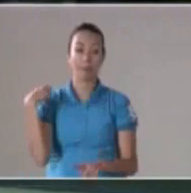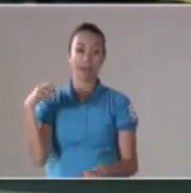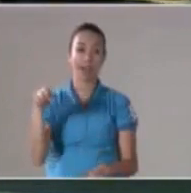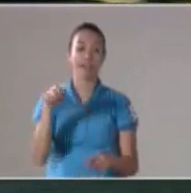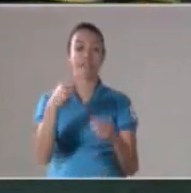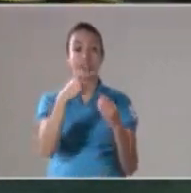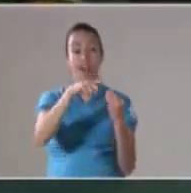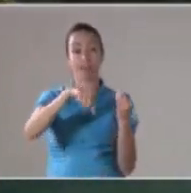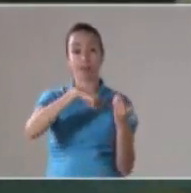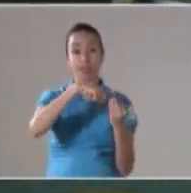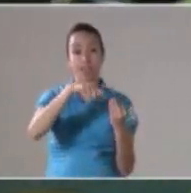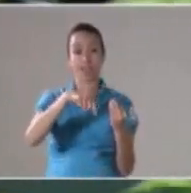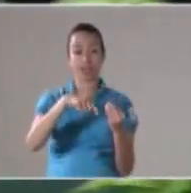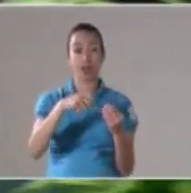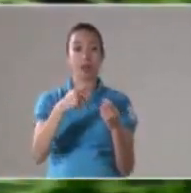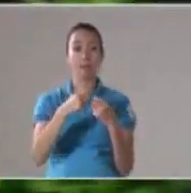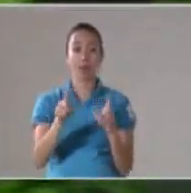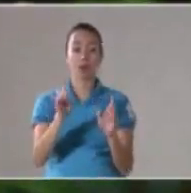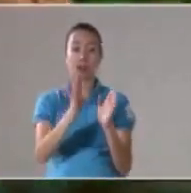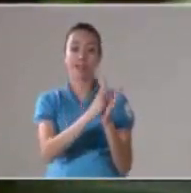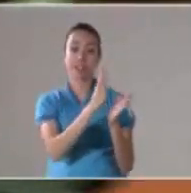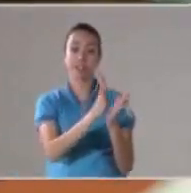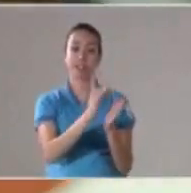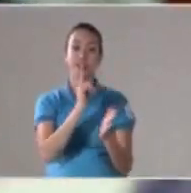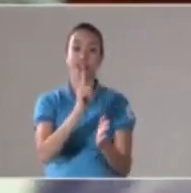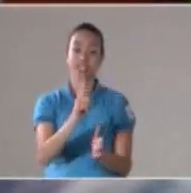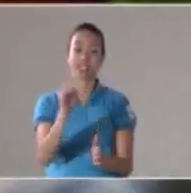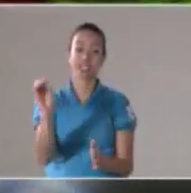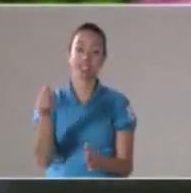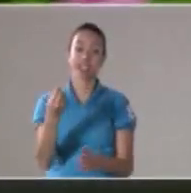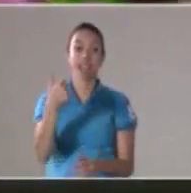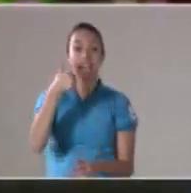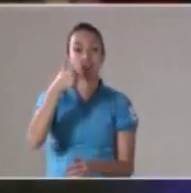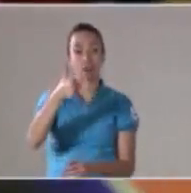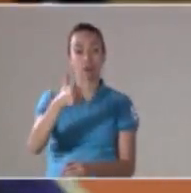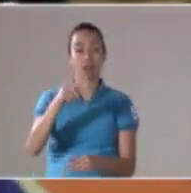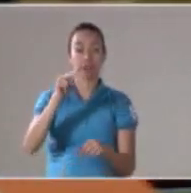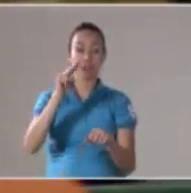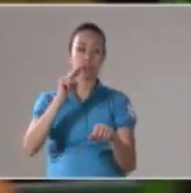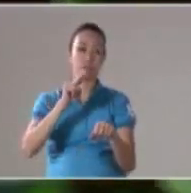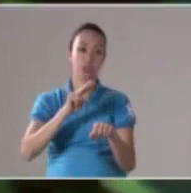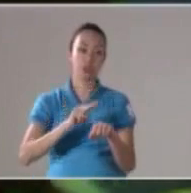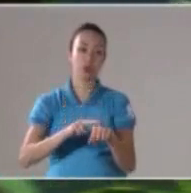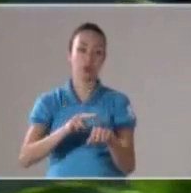buen nombre es como el más valioso que el oro y la plata.